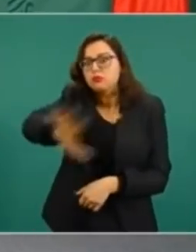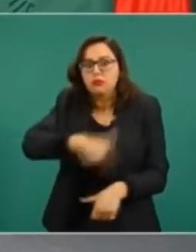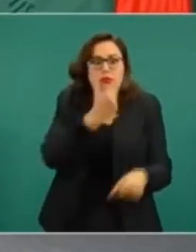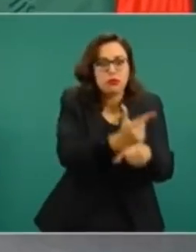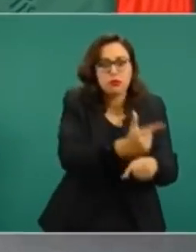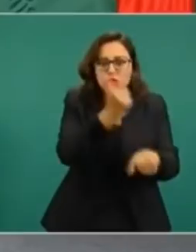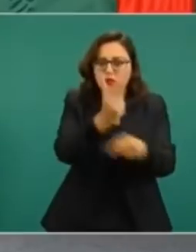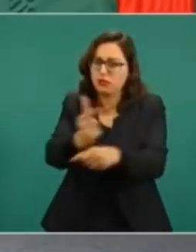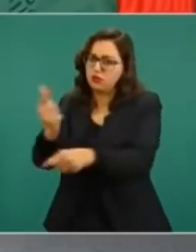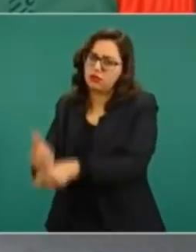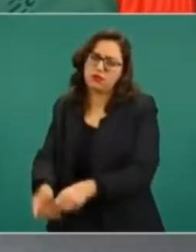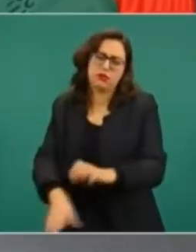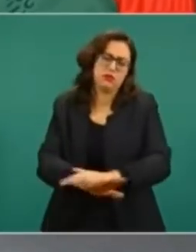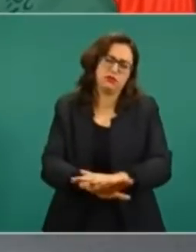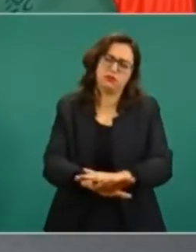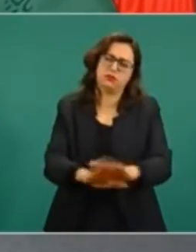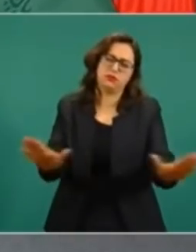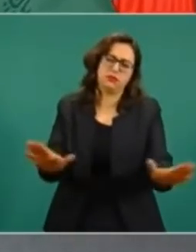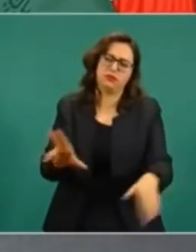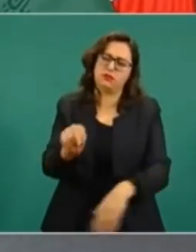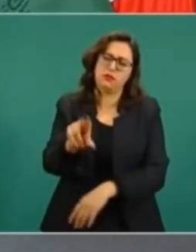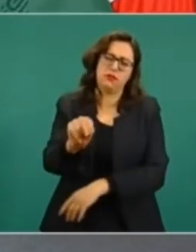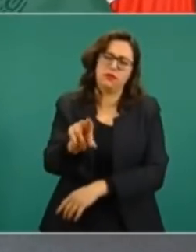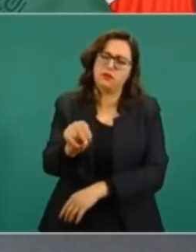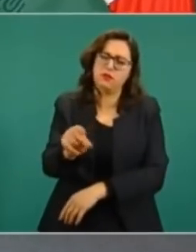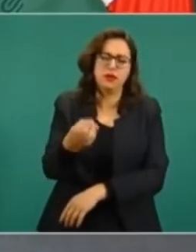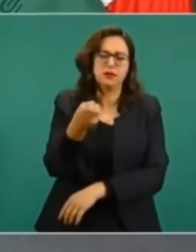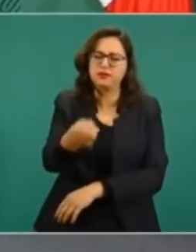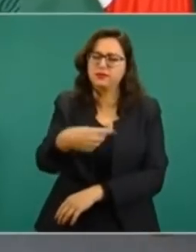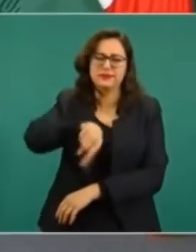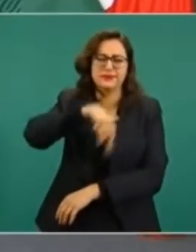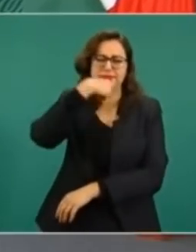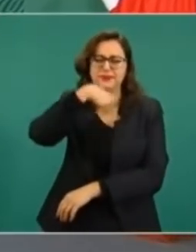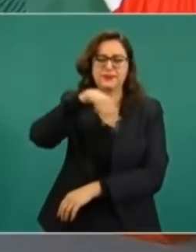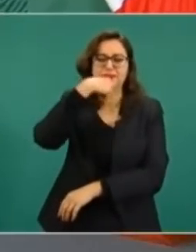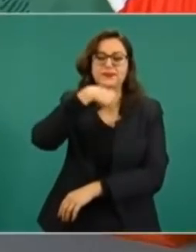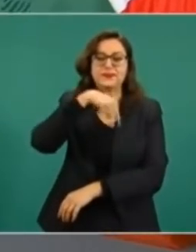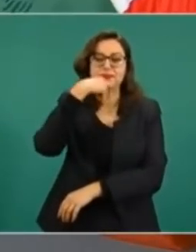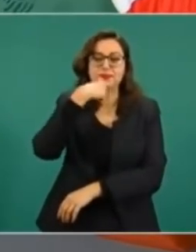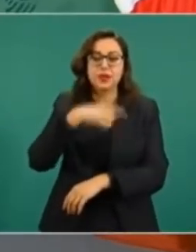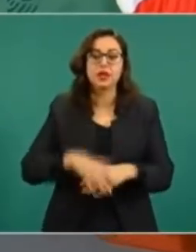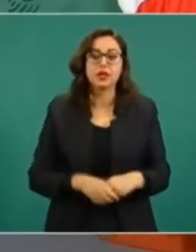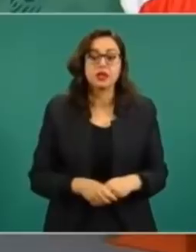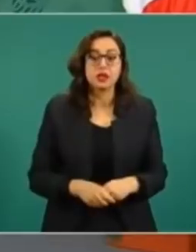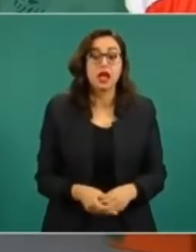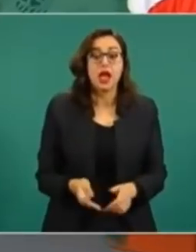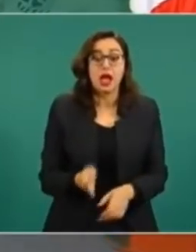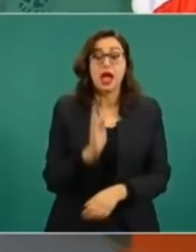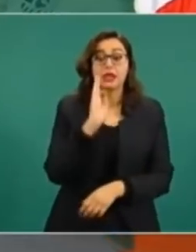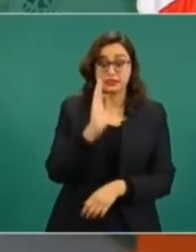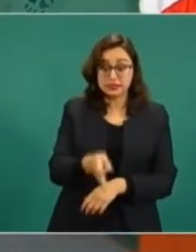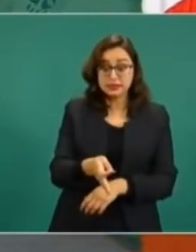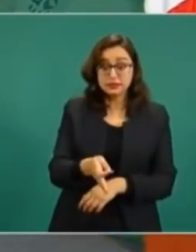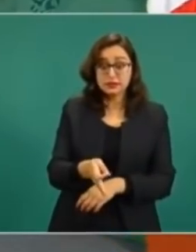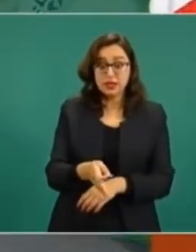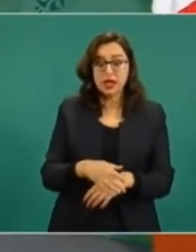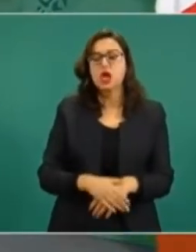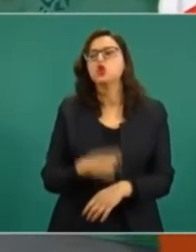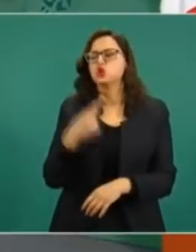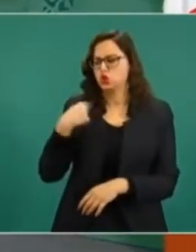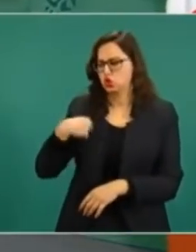eso no es lo que México está planteando. Entonces, al aceptar eso, ahí les mando unos